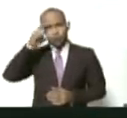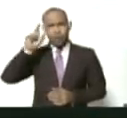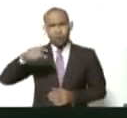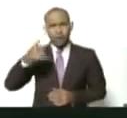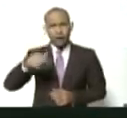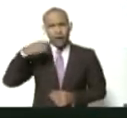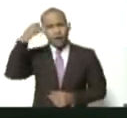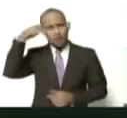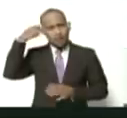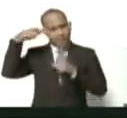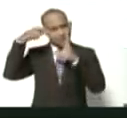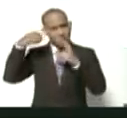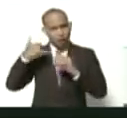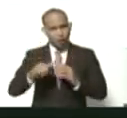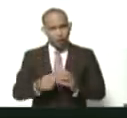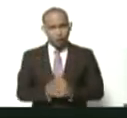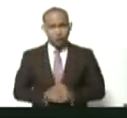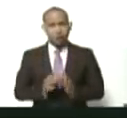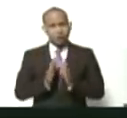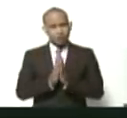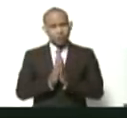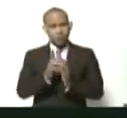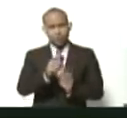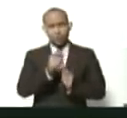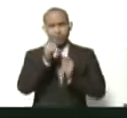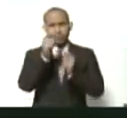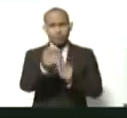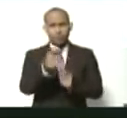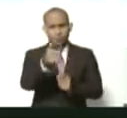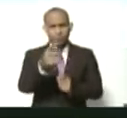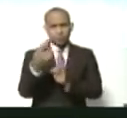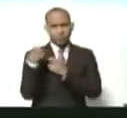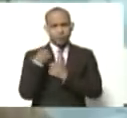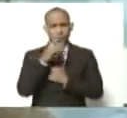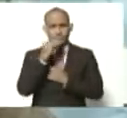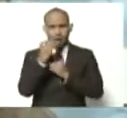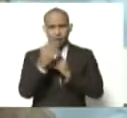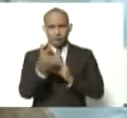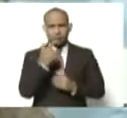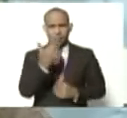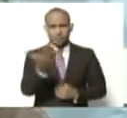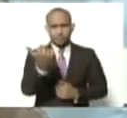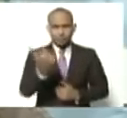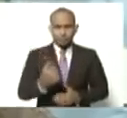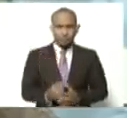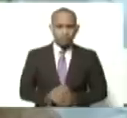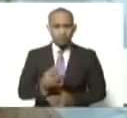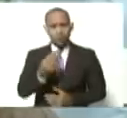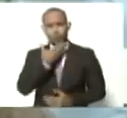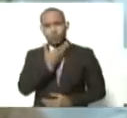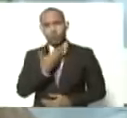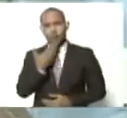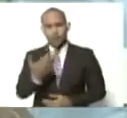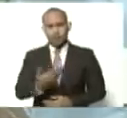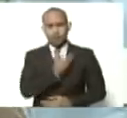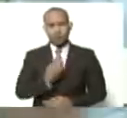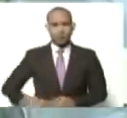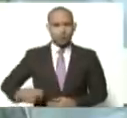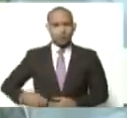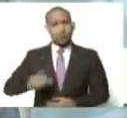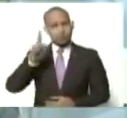videos. Vamos a entregarle la palabra, por favor, adelante. Muchas gracias, presidente. En